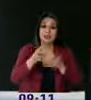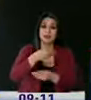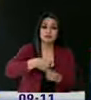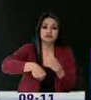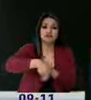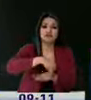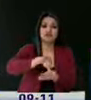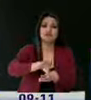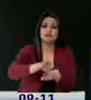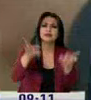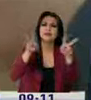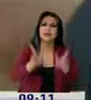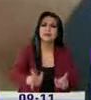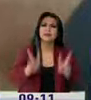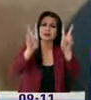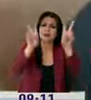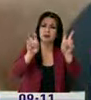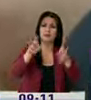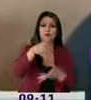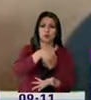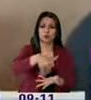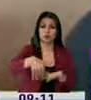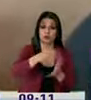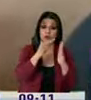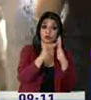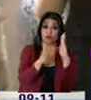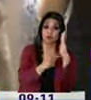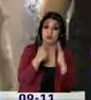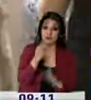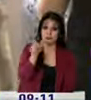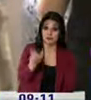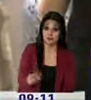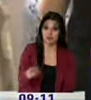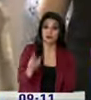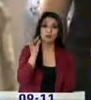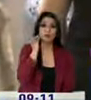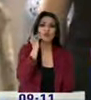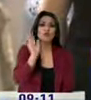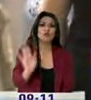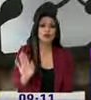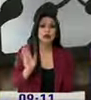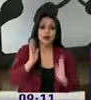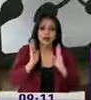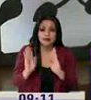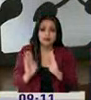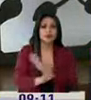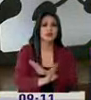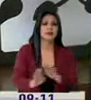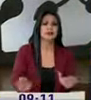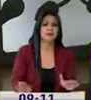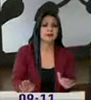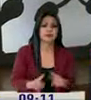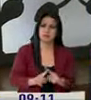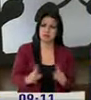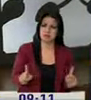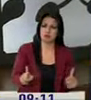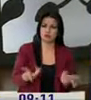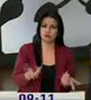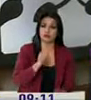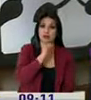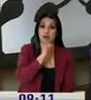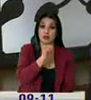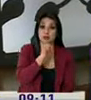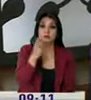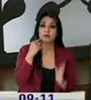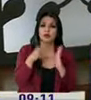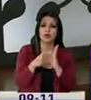reparación, también surgen cuestionamientos, debido a que la normativa señala como víctima solamente a la mujer agredida. Porque todos sabemos que en